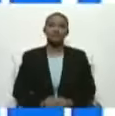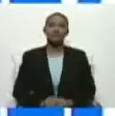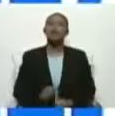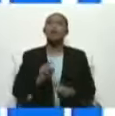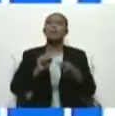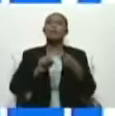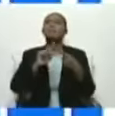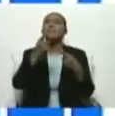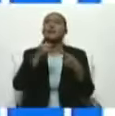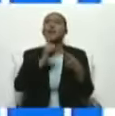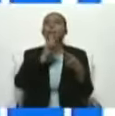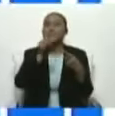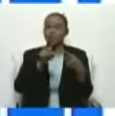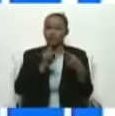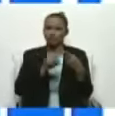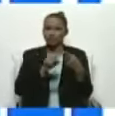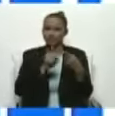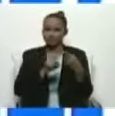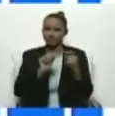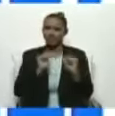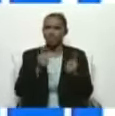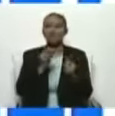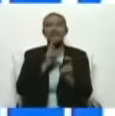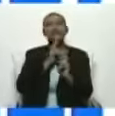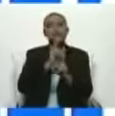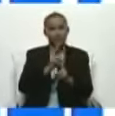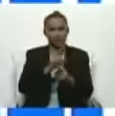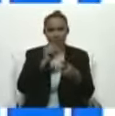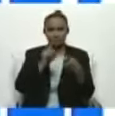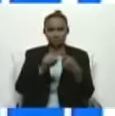pregunta, a nosotros siempre nos ha sido muy útil